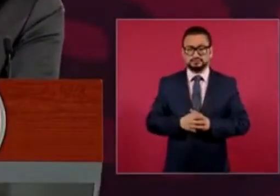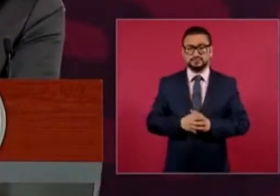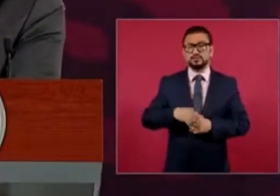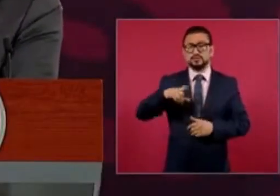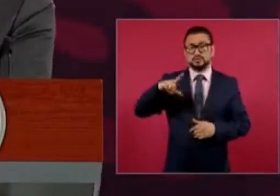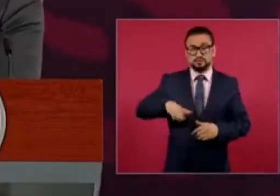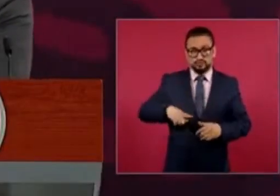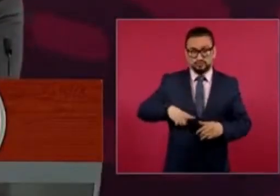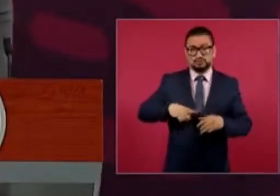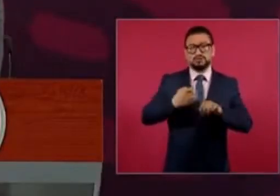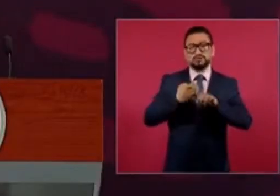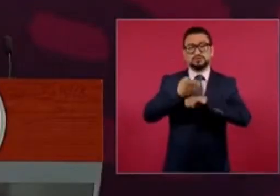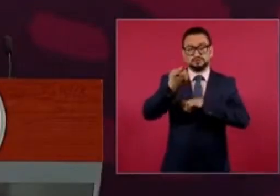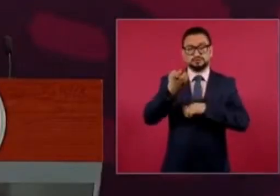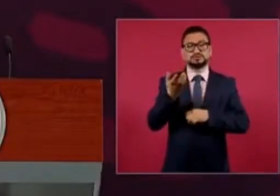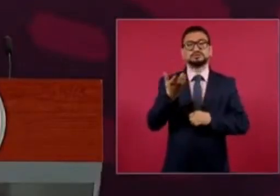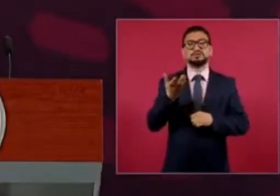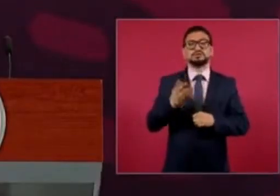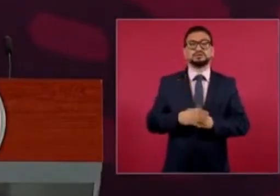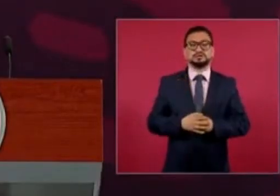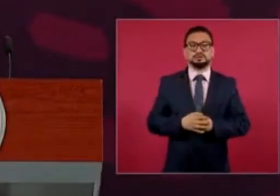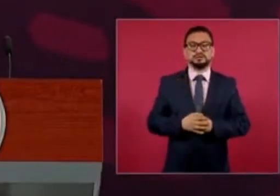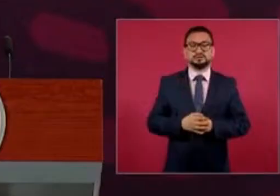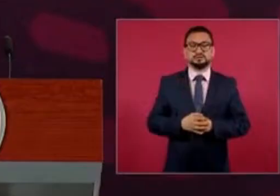gobiernos estatales,